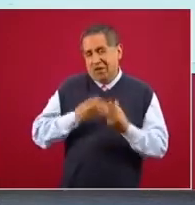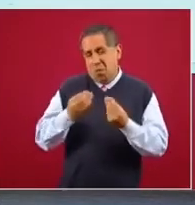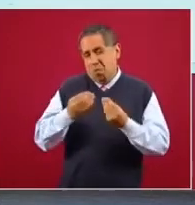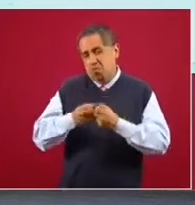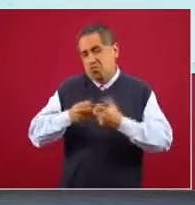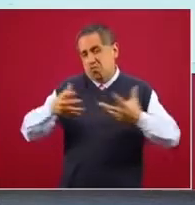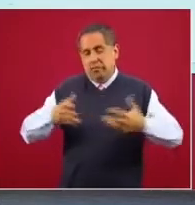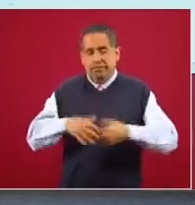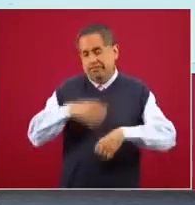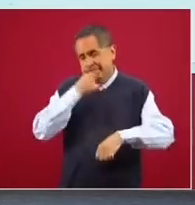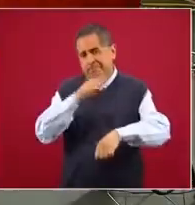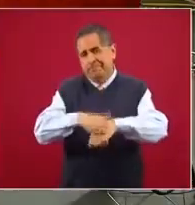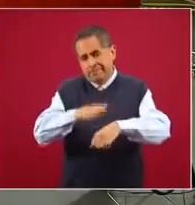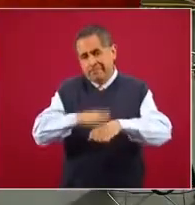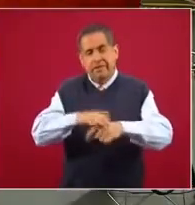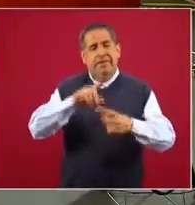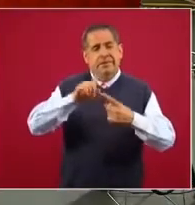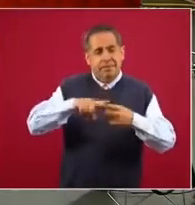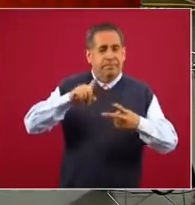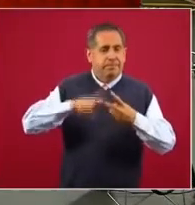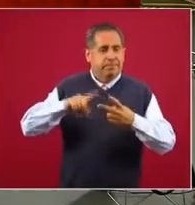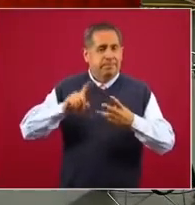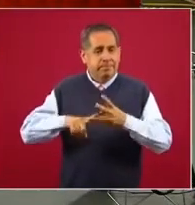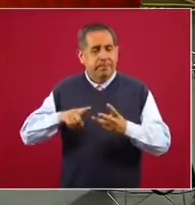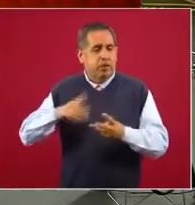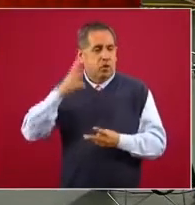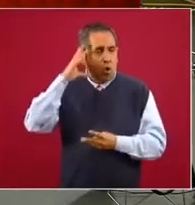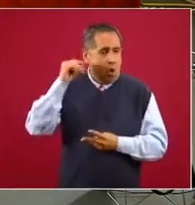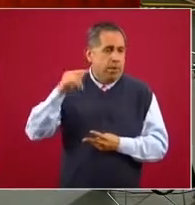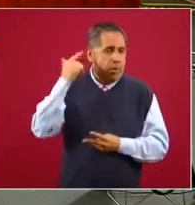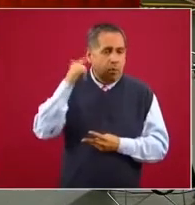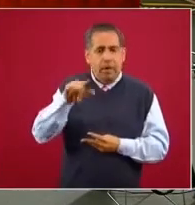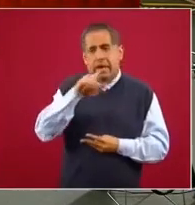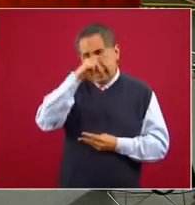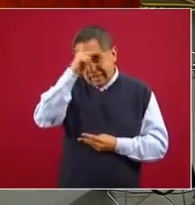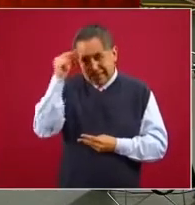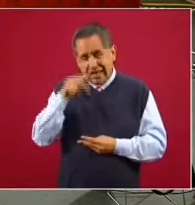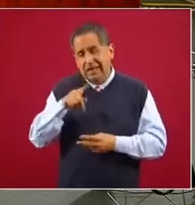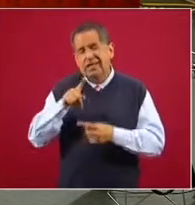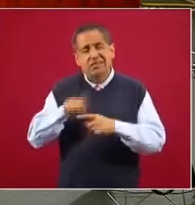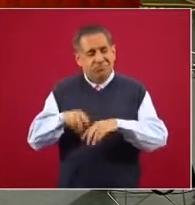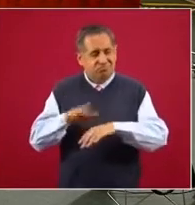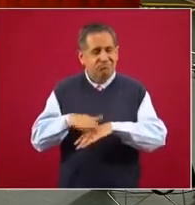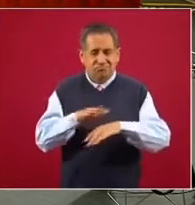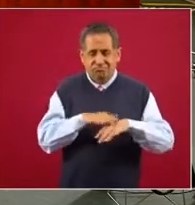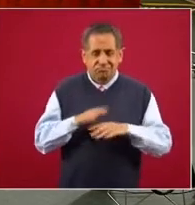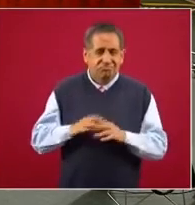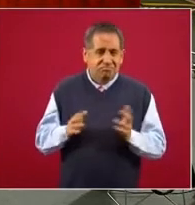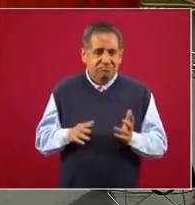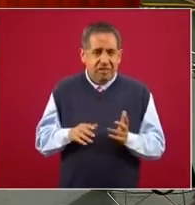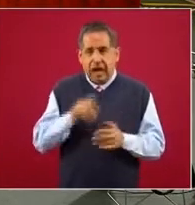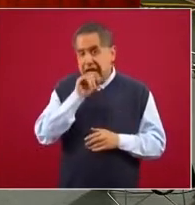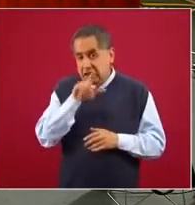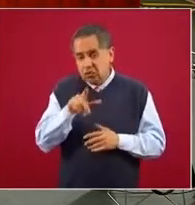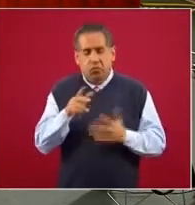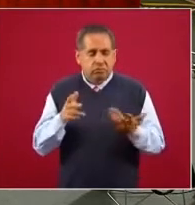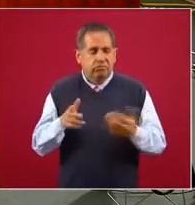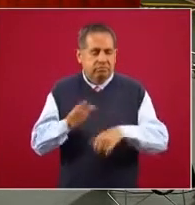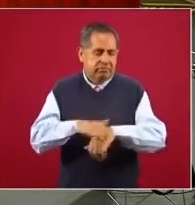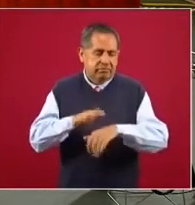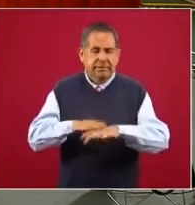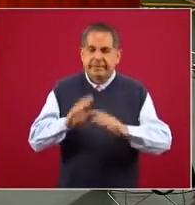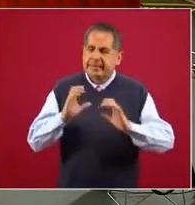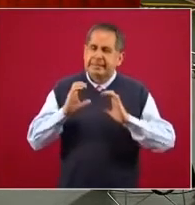un llamado a la población de todos estos estados, de todos estos municipios, a continuar realizando las acciones